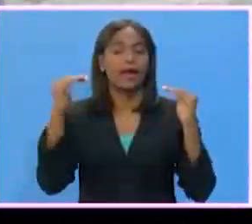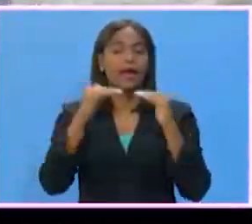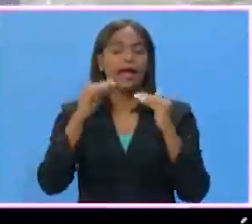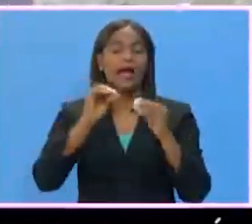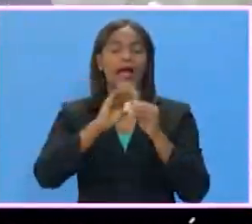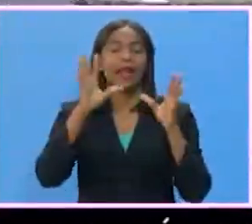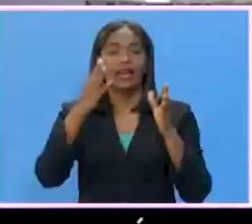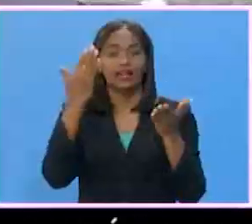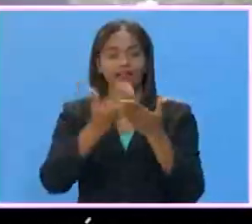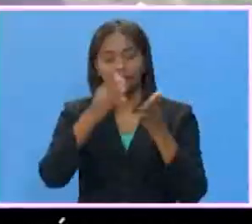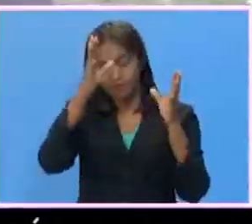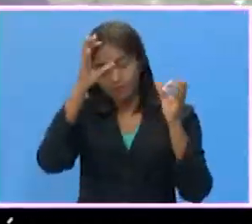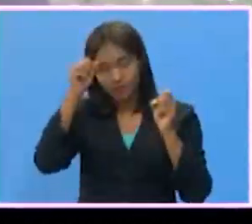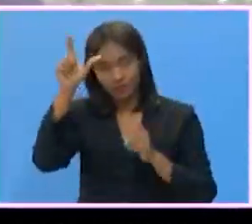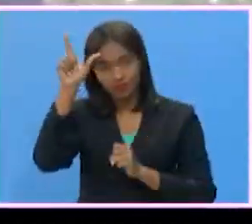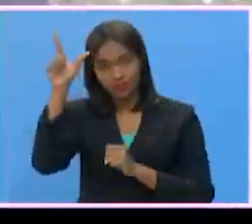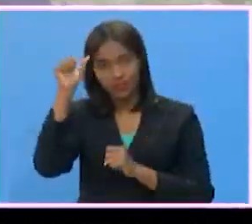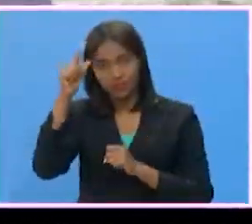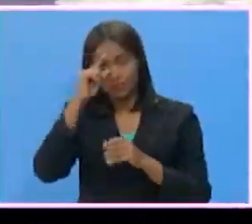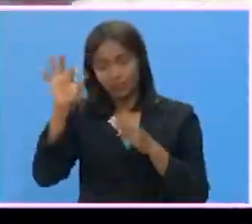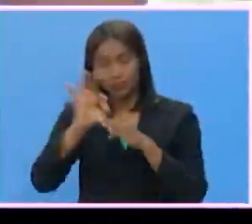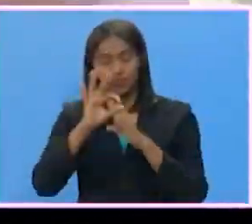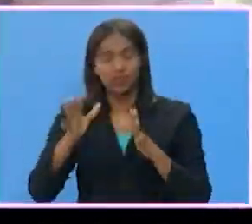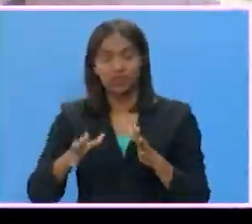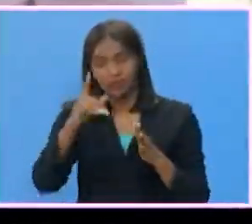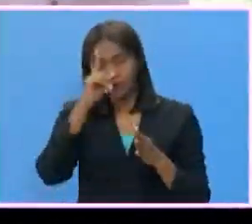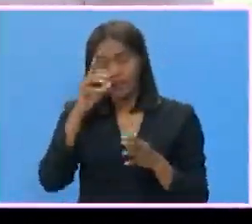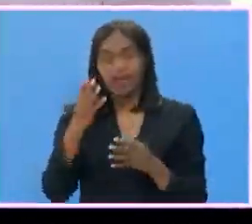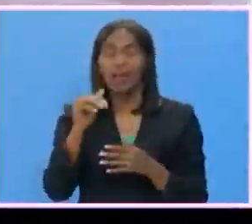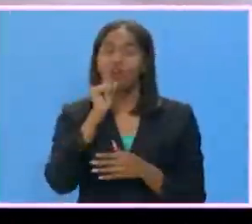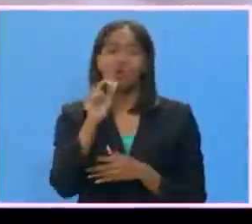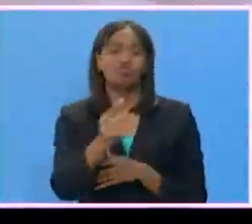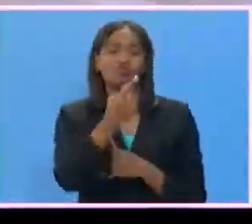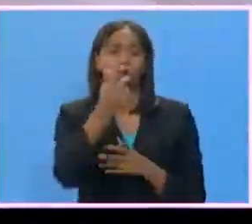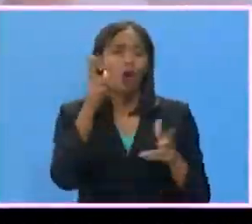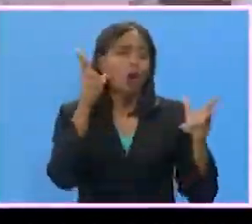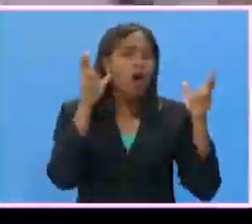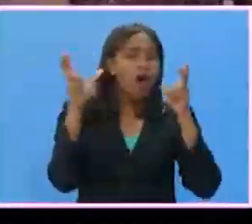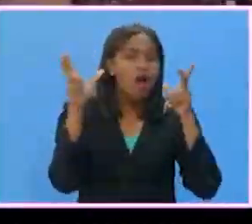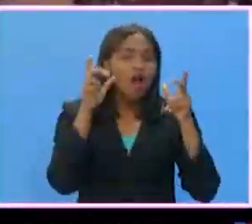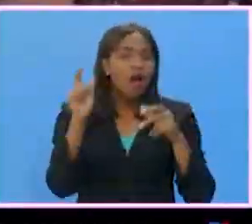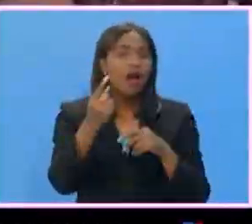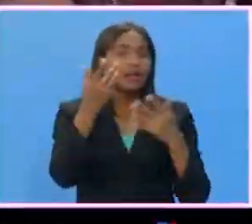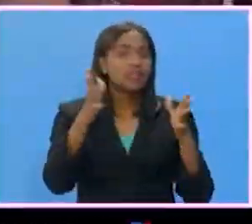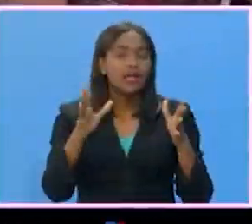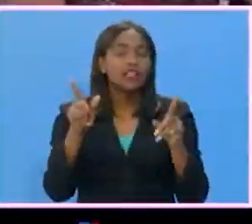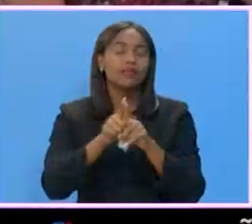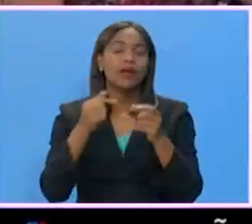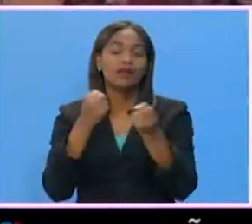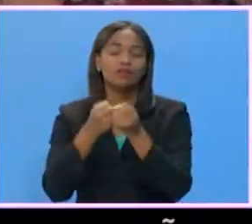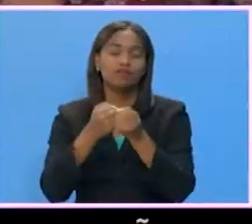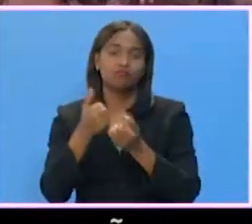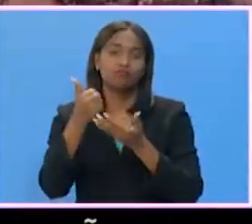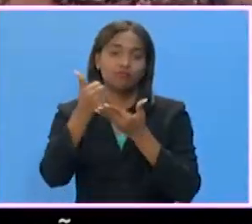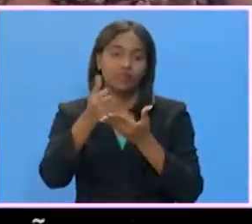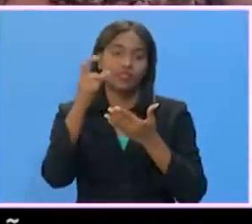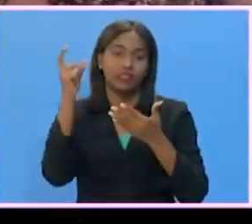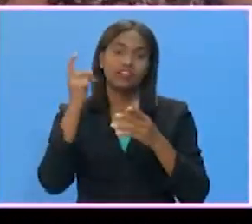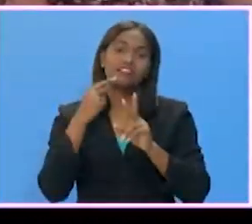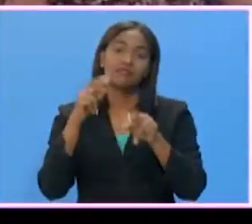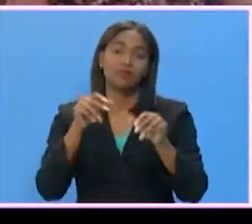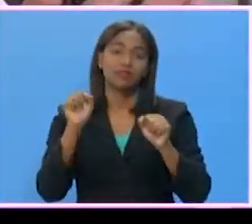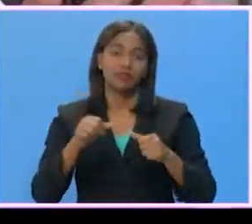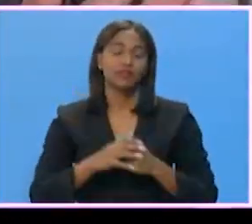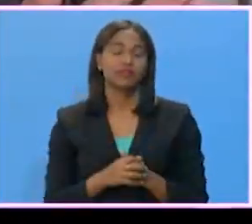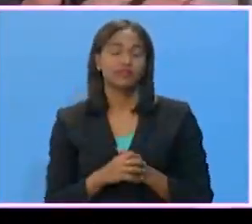del presidente Abinader a los funcionarios para que no solo escuchen, sino que ofrezcan verdaderas respuestas.